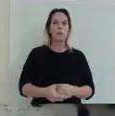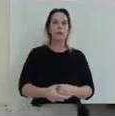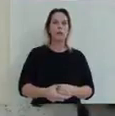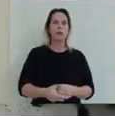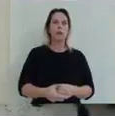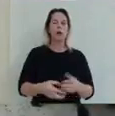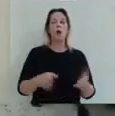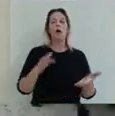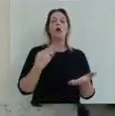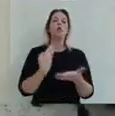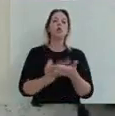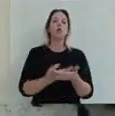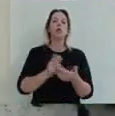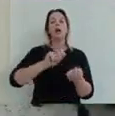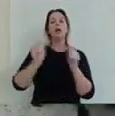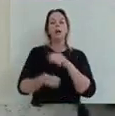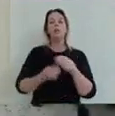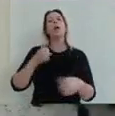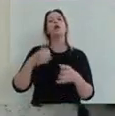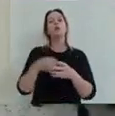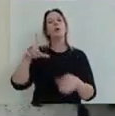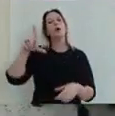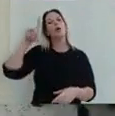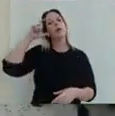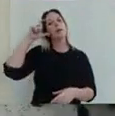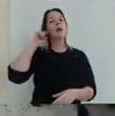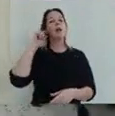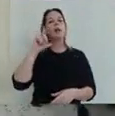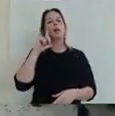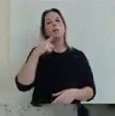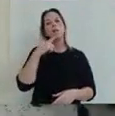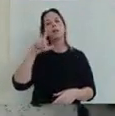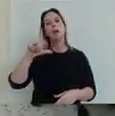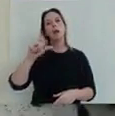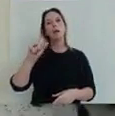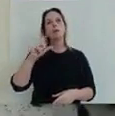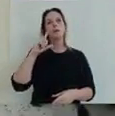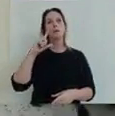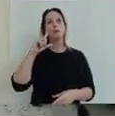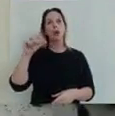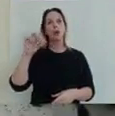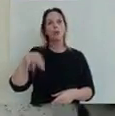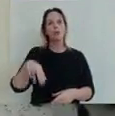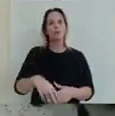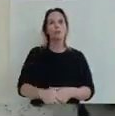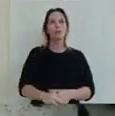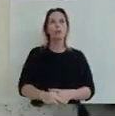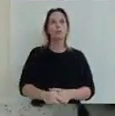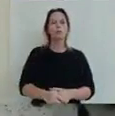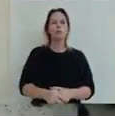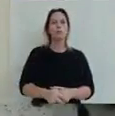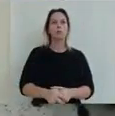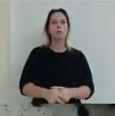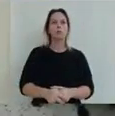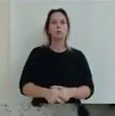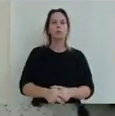pase a la Comisión de Legislación. Pongo a consideración la moción de la concejal Miño, aprobado por unanimidad.